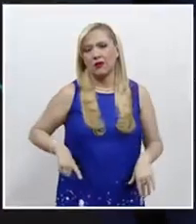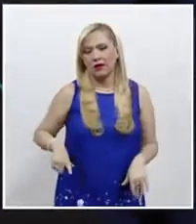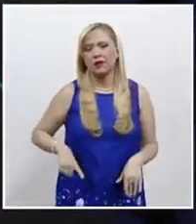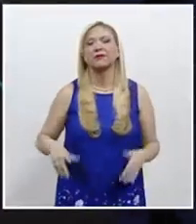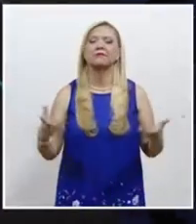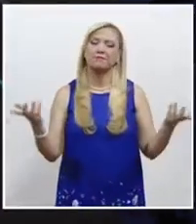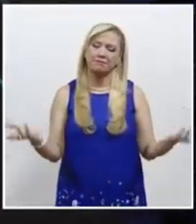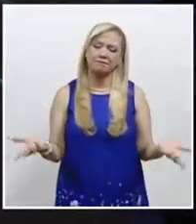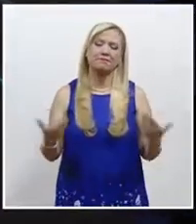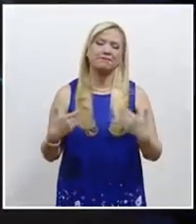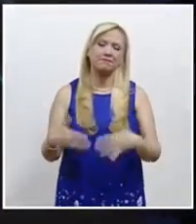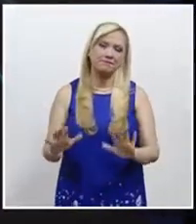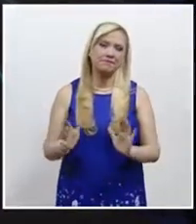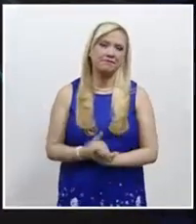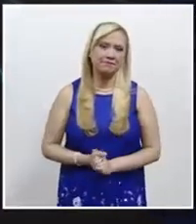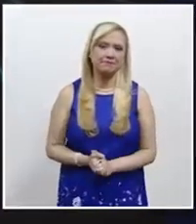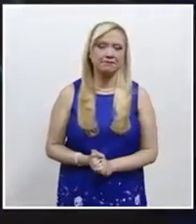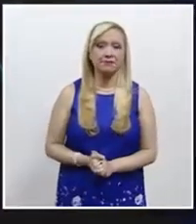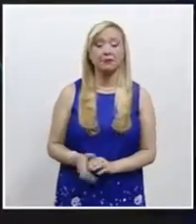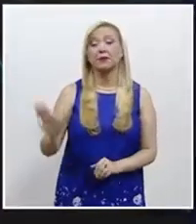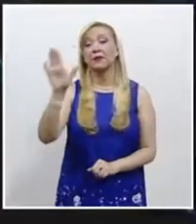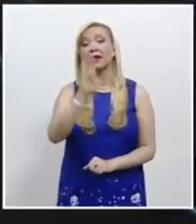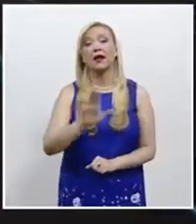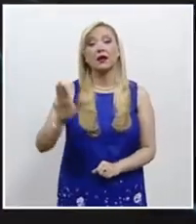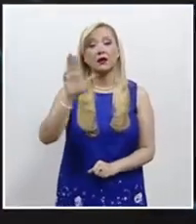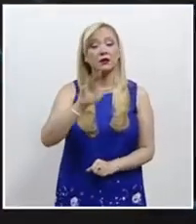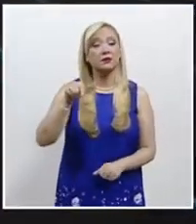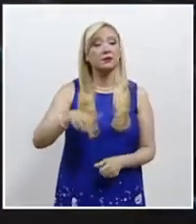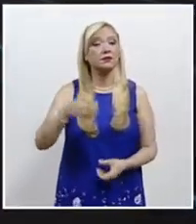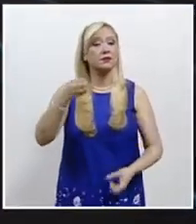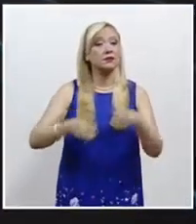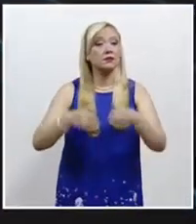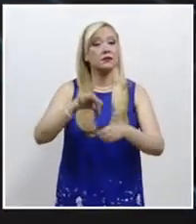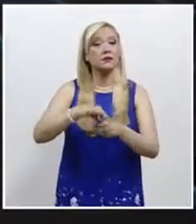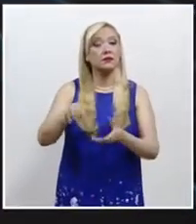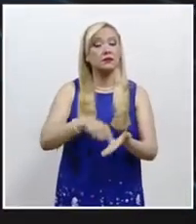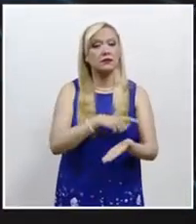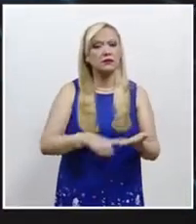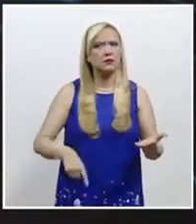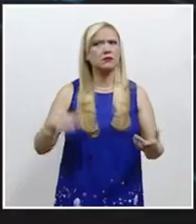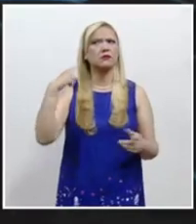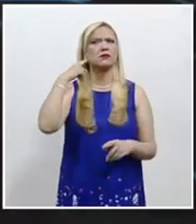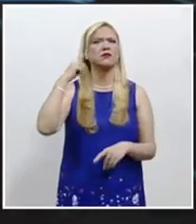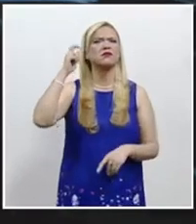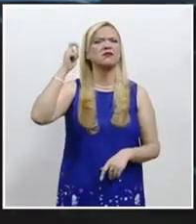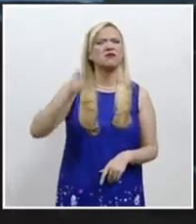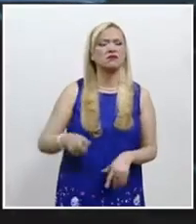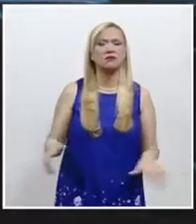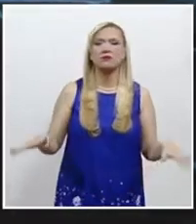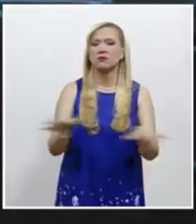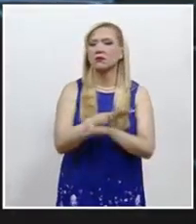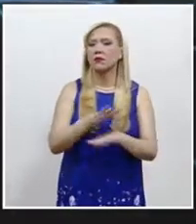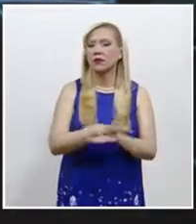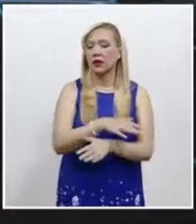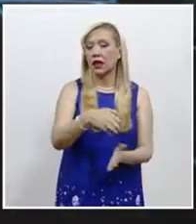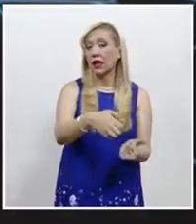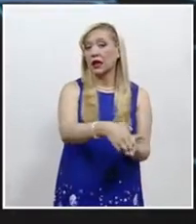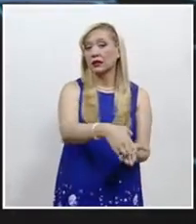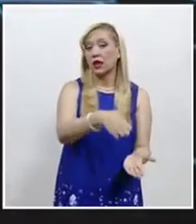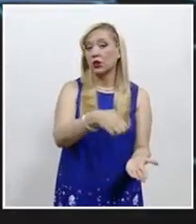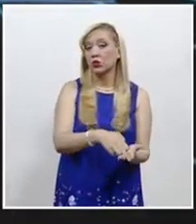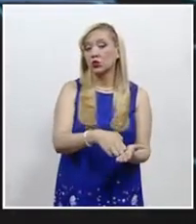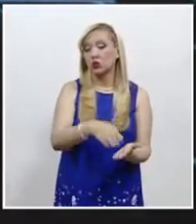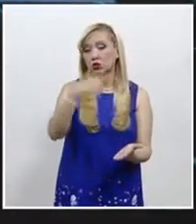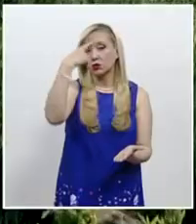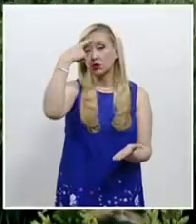Y en su sesión de este miércoles, el Tribunal Electoral resolvió un asunto relacionado con la modificación de los estatutos del PRI.